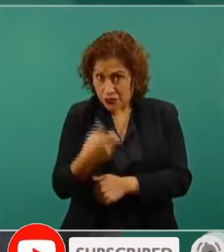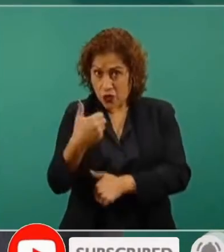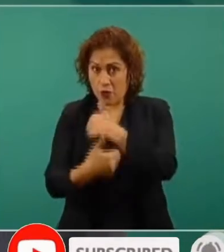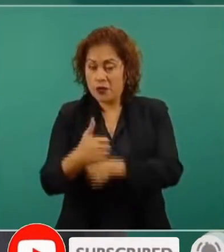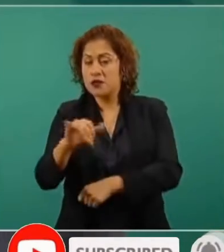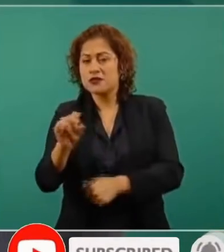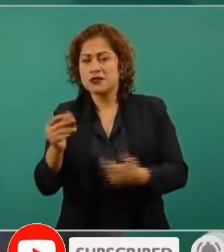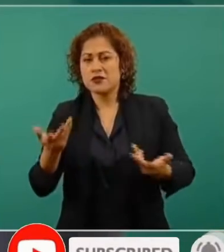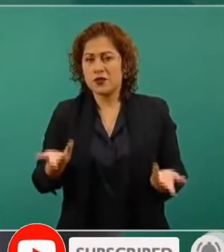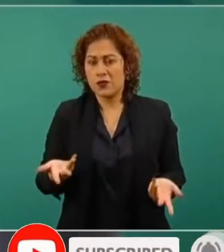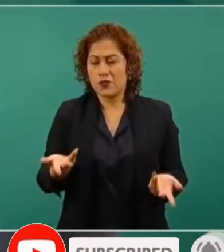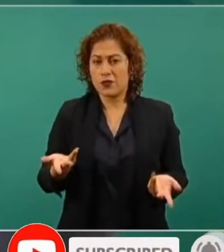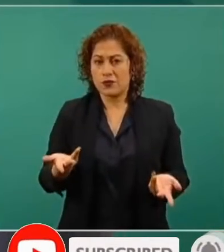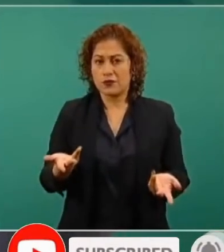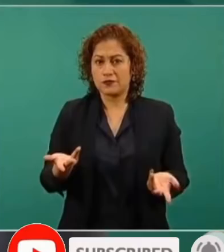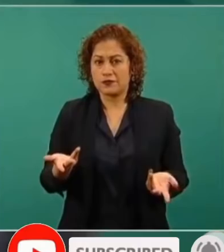establecer